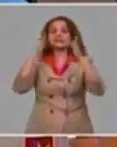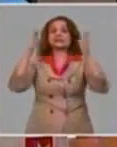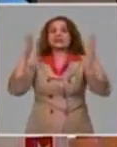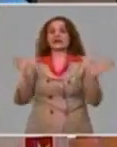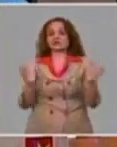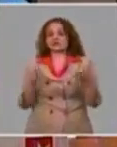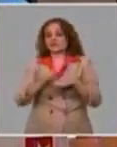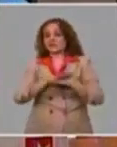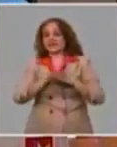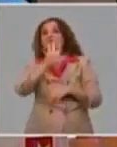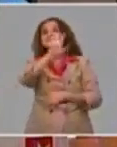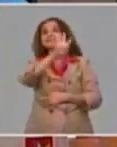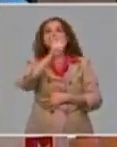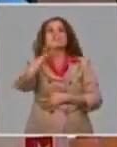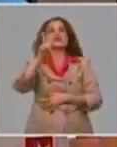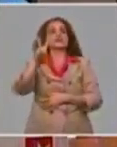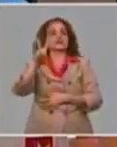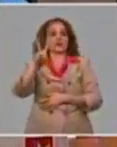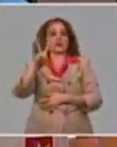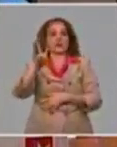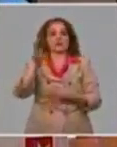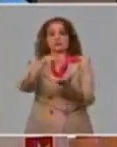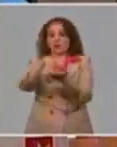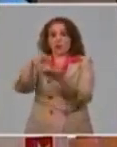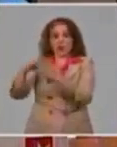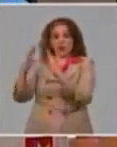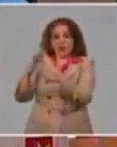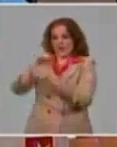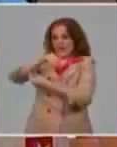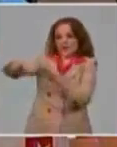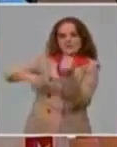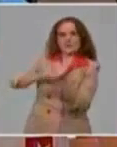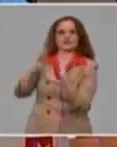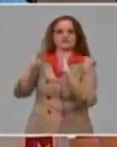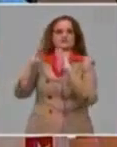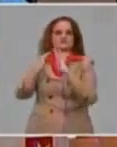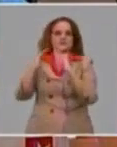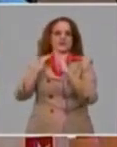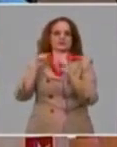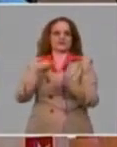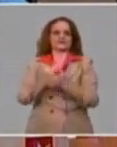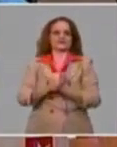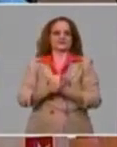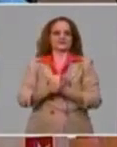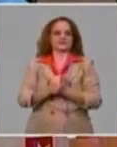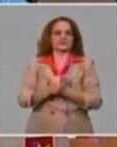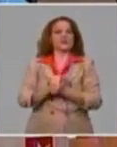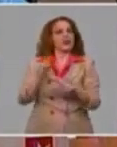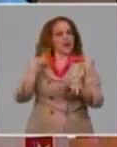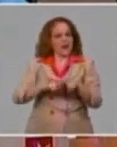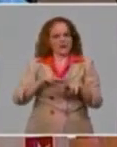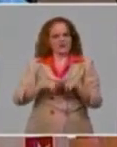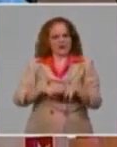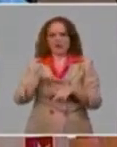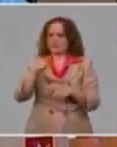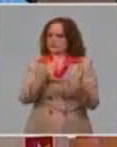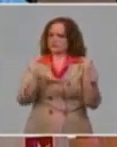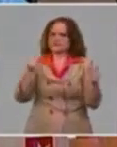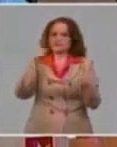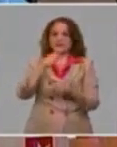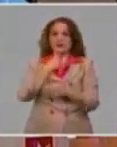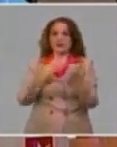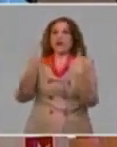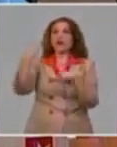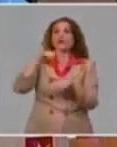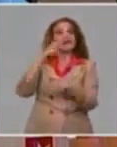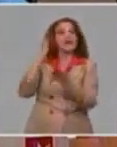locales. Hay provincias que han adaptado inclusive muchos locales desde el año pasado. Al principio La Habana hizo inclusive escuelas que estaban